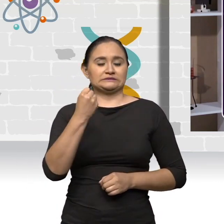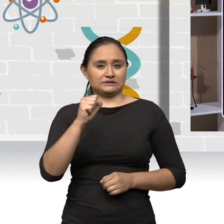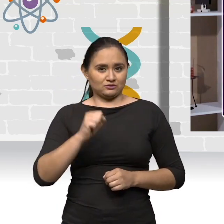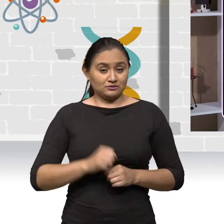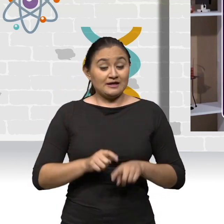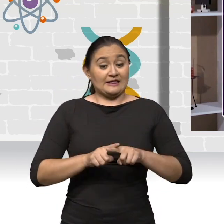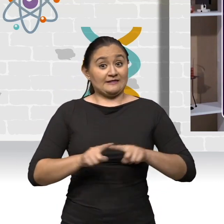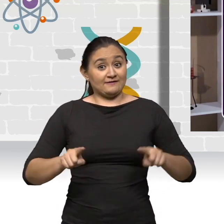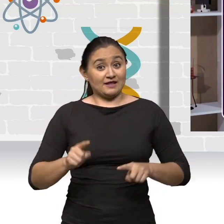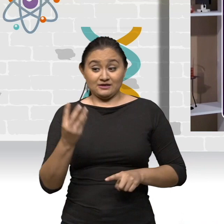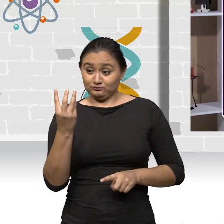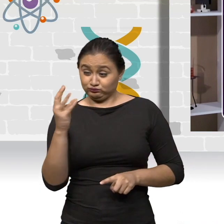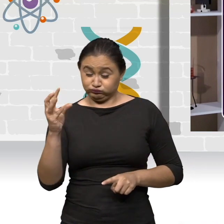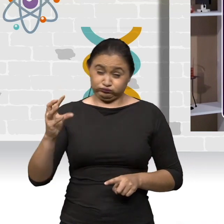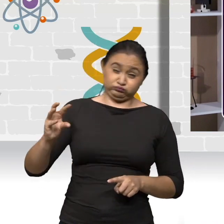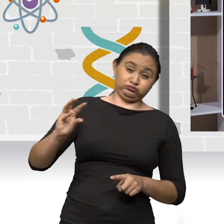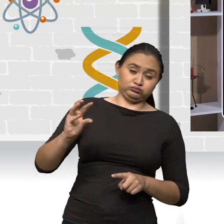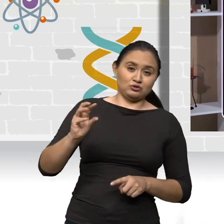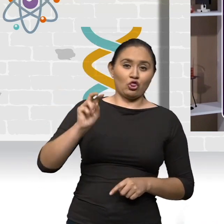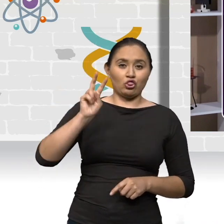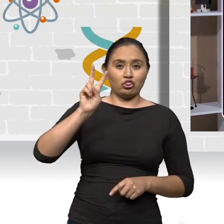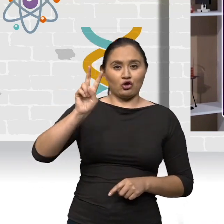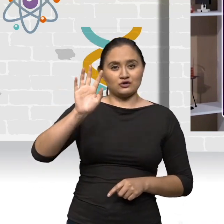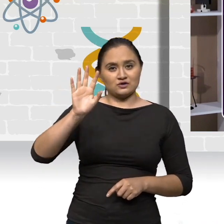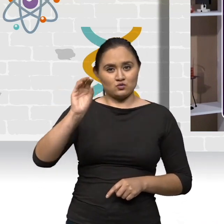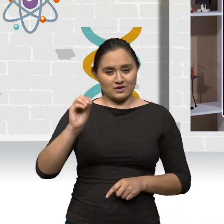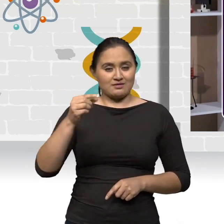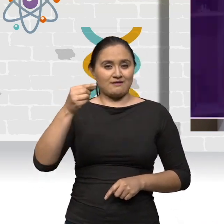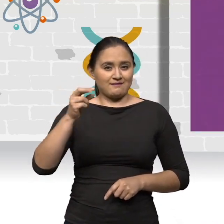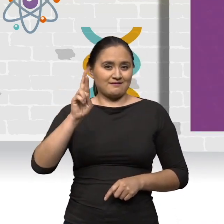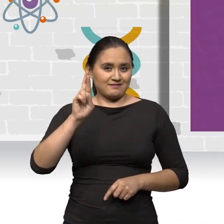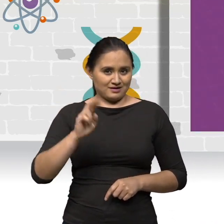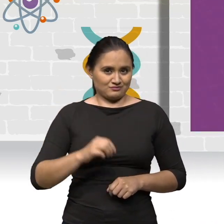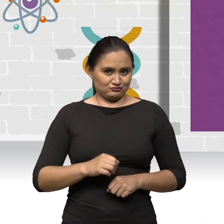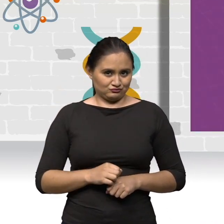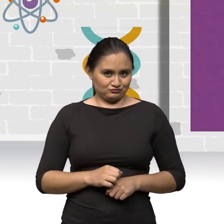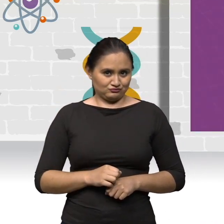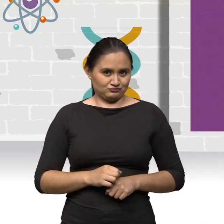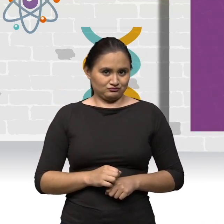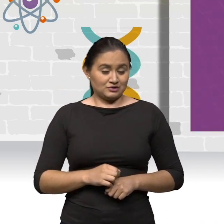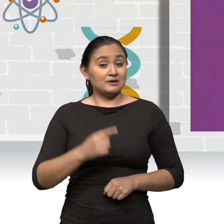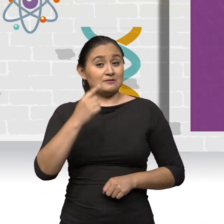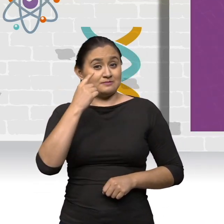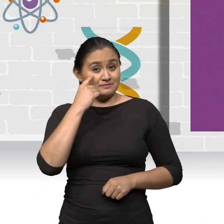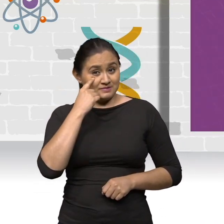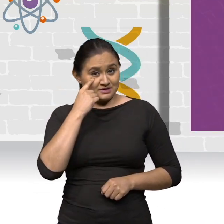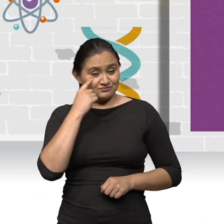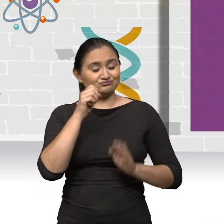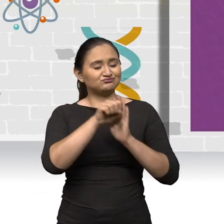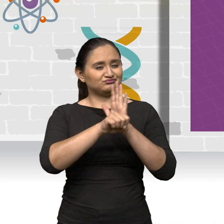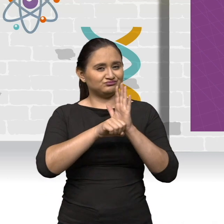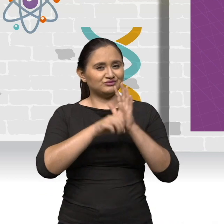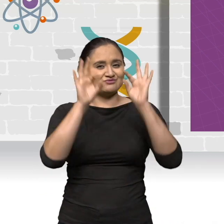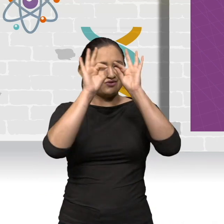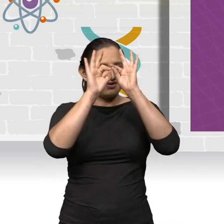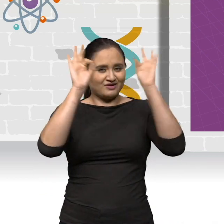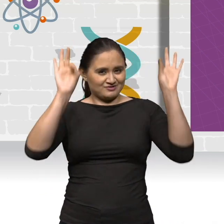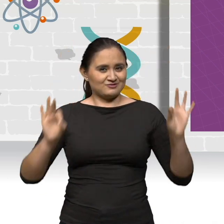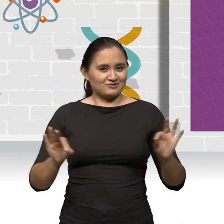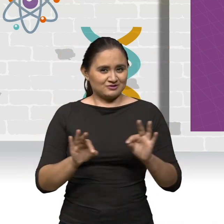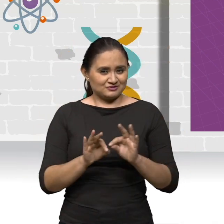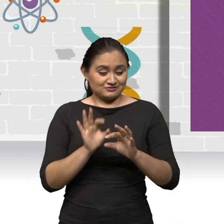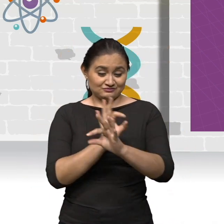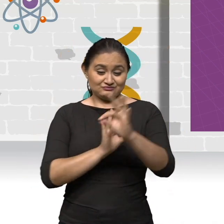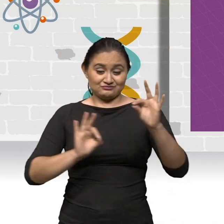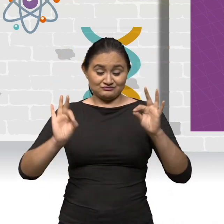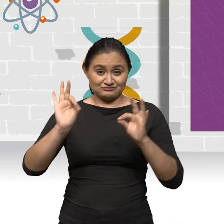pesará unos 250 gramos y viajará a 50 metros sobre segundos. Entonces, aplicando la ecuación que ya conocemos previamente